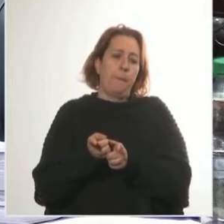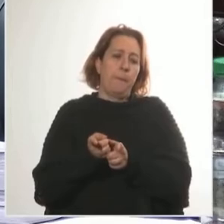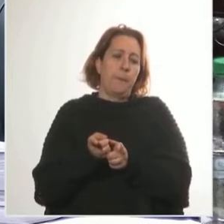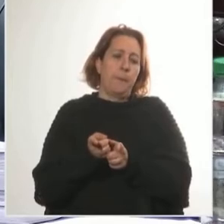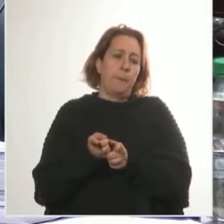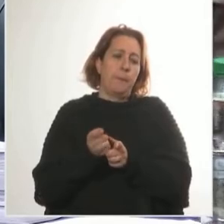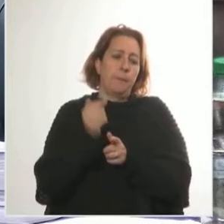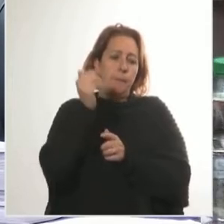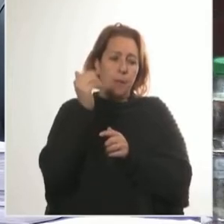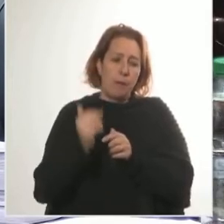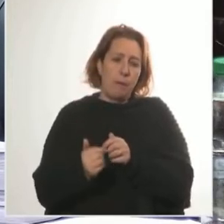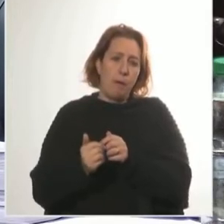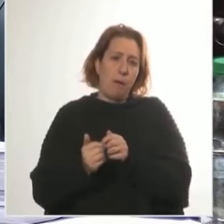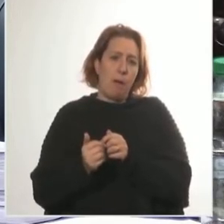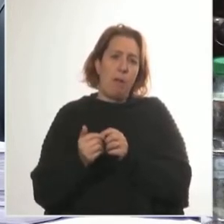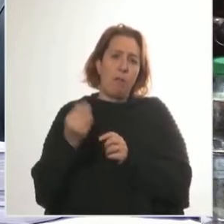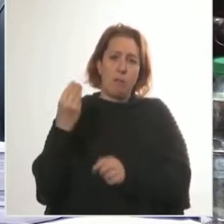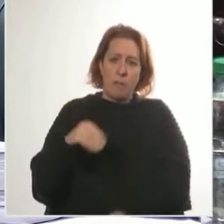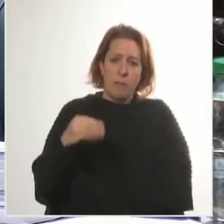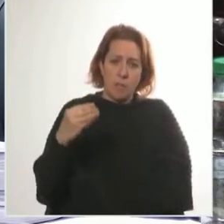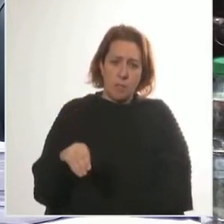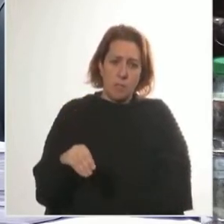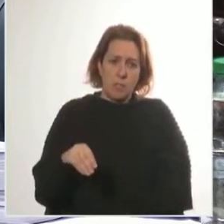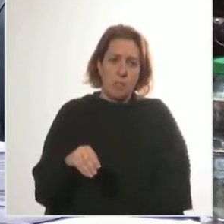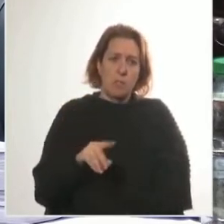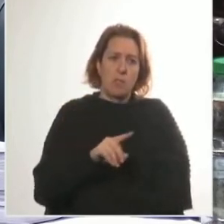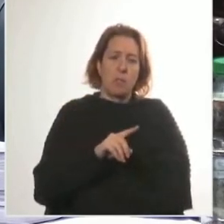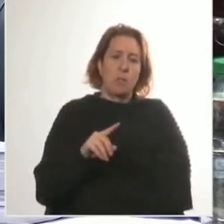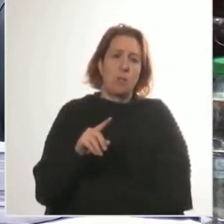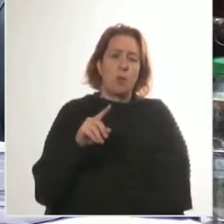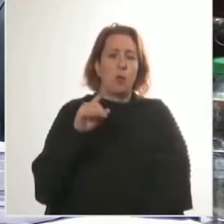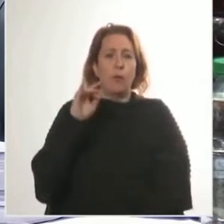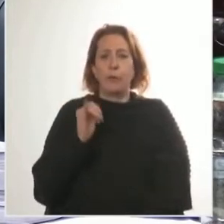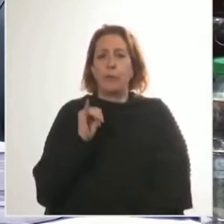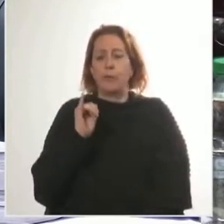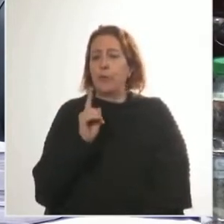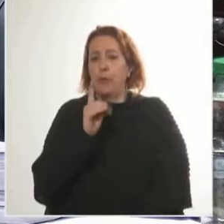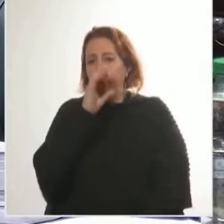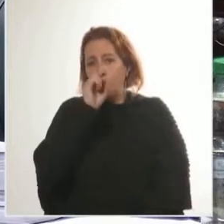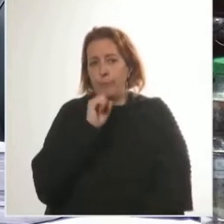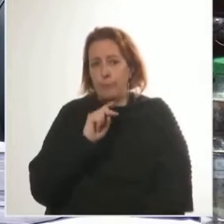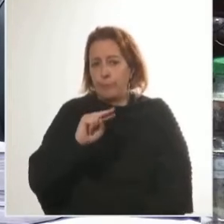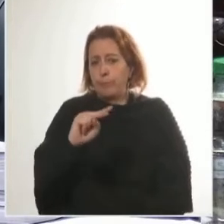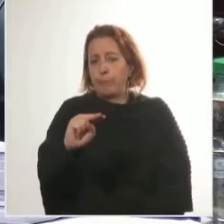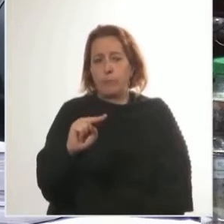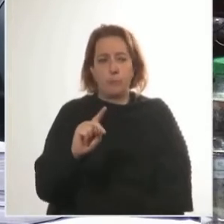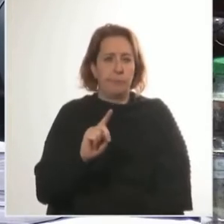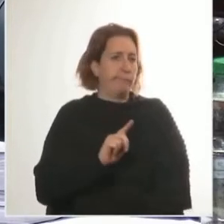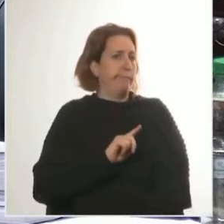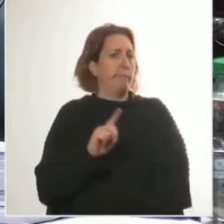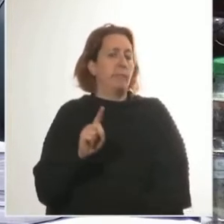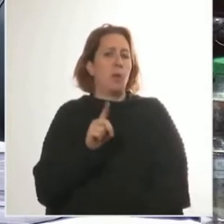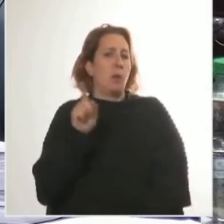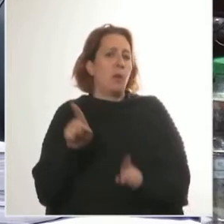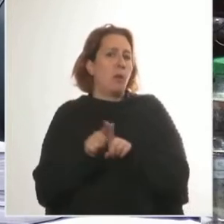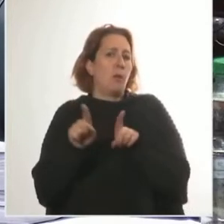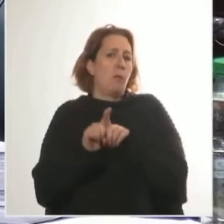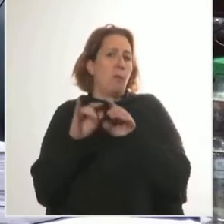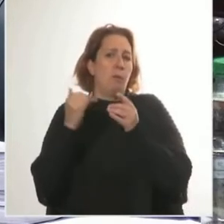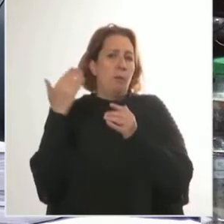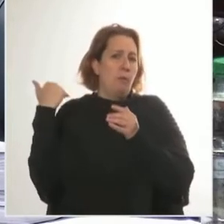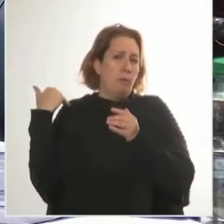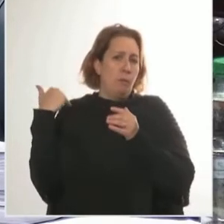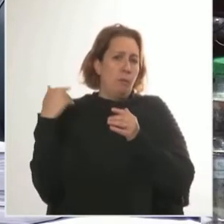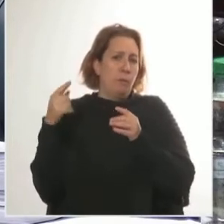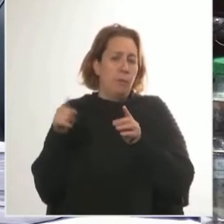la rebaja del déficit no necesariamente es sostenible, tal como se dio, de la forma en que se